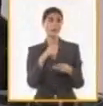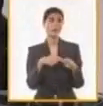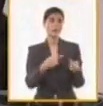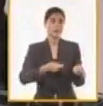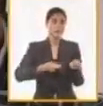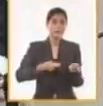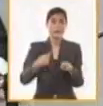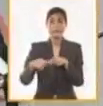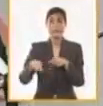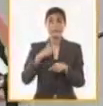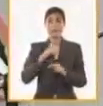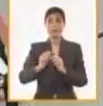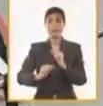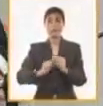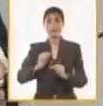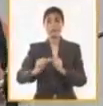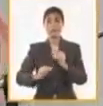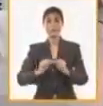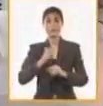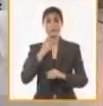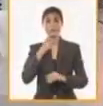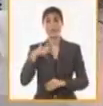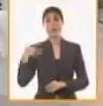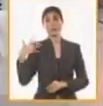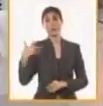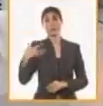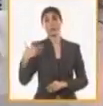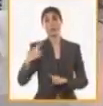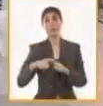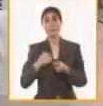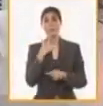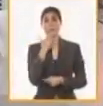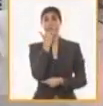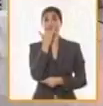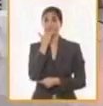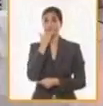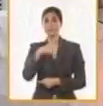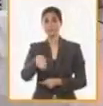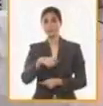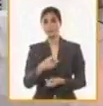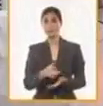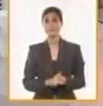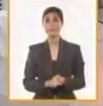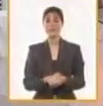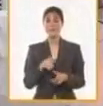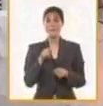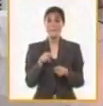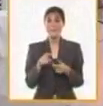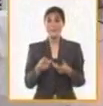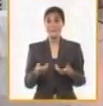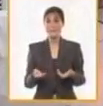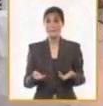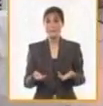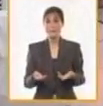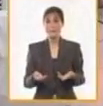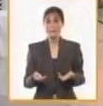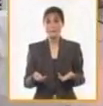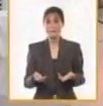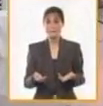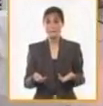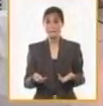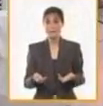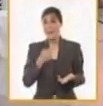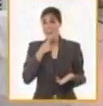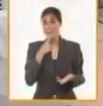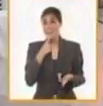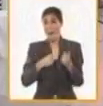que se están pronunciando porque están sufriendo de lleno. Pero lo peor de esto, esas sanciones. Bueno, lo peor no.